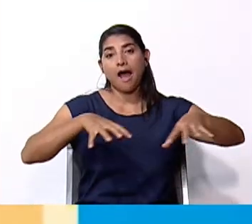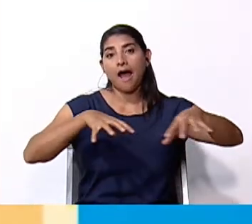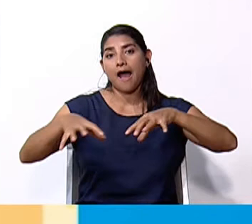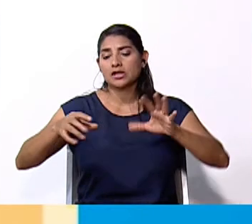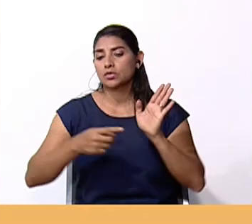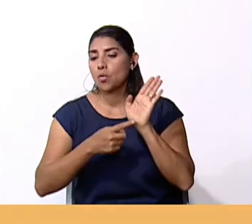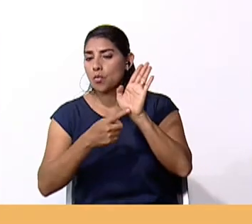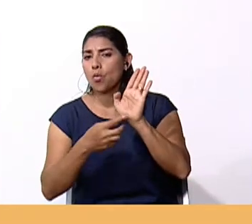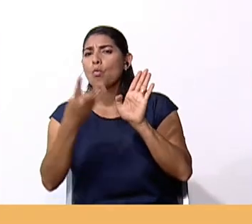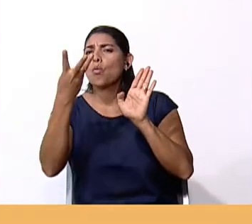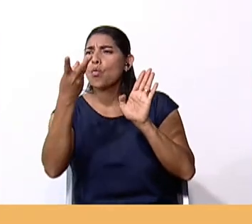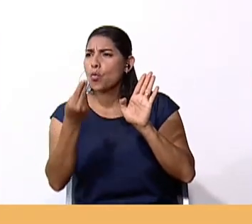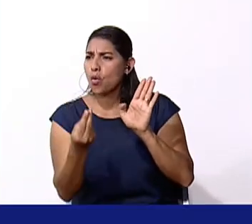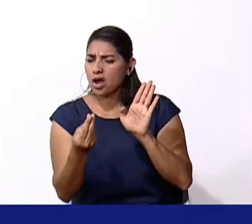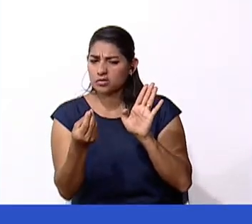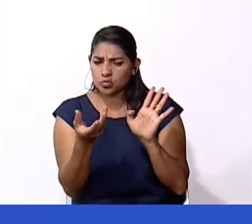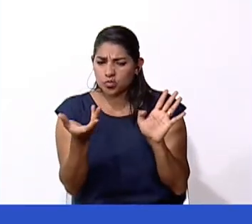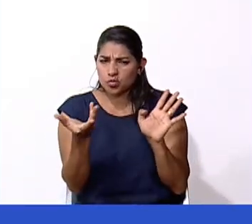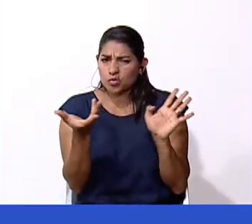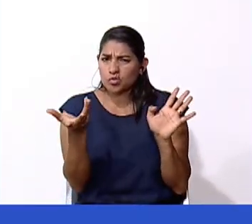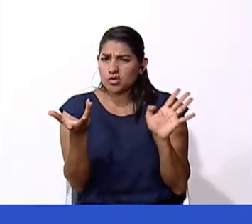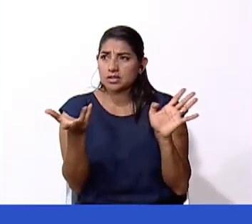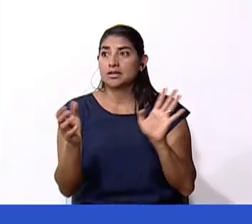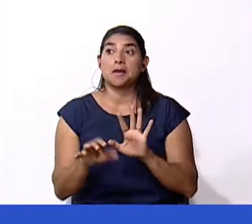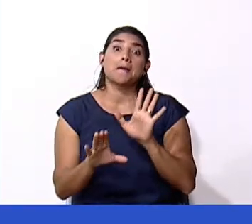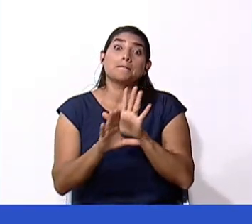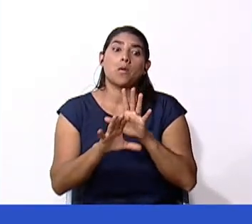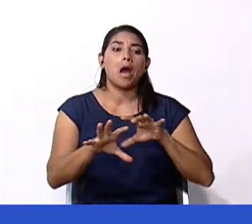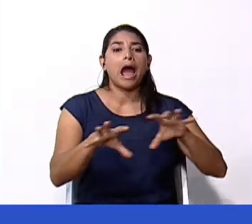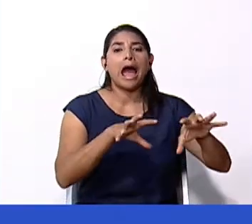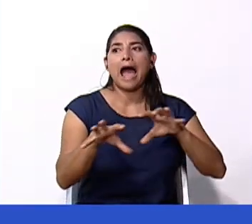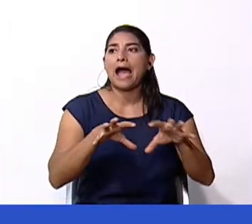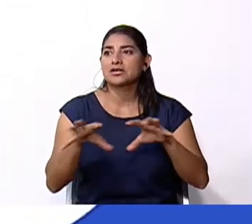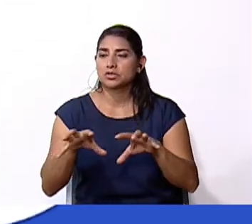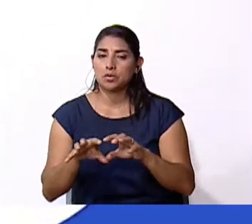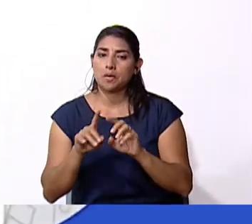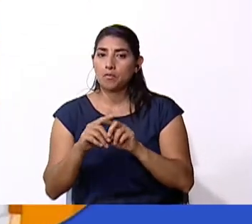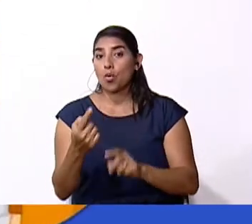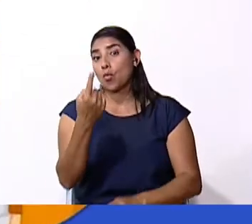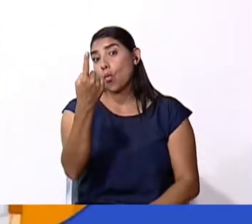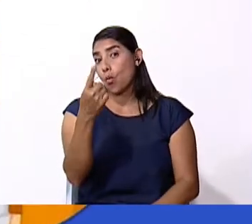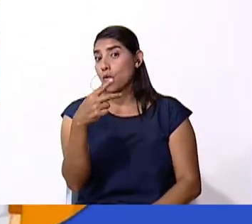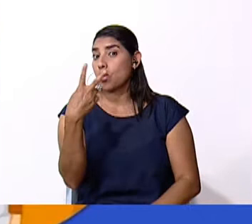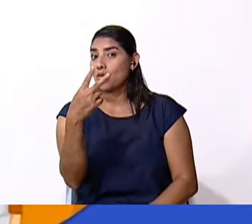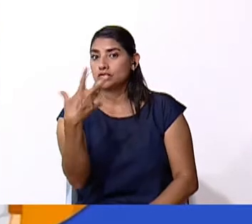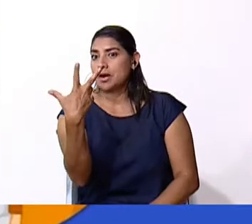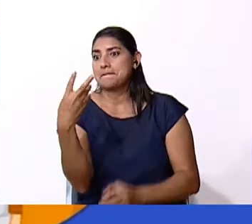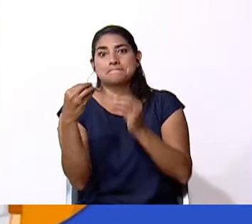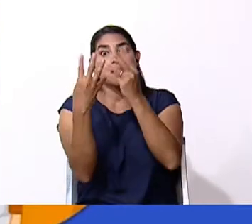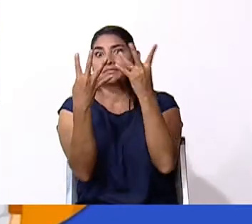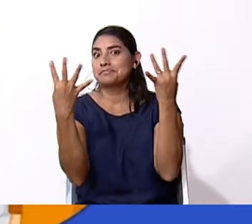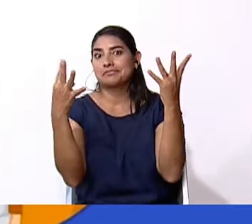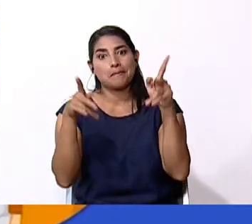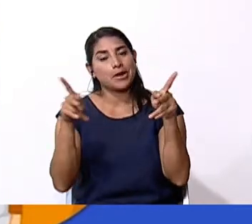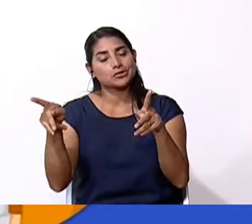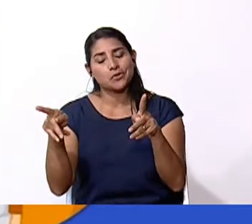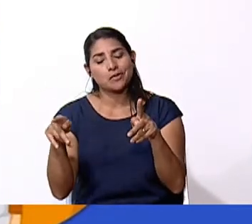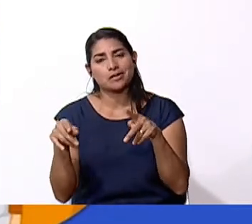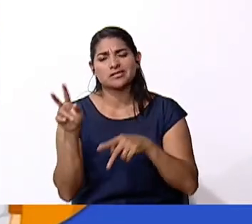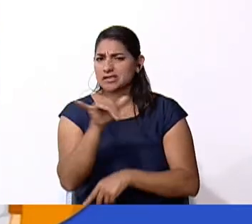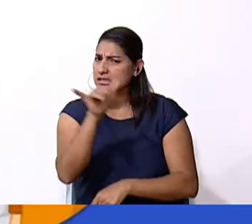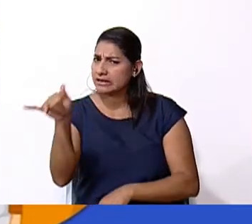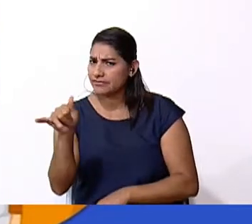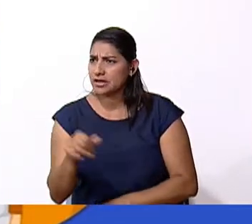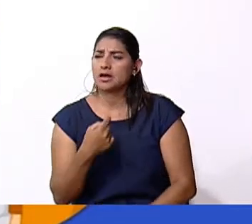indican el número. ¿Cómo es esto? Deben saber que las acciones pueden estar realizadas por una o varias personas. No es lo mismo